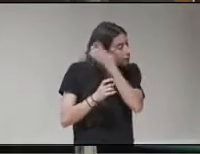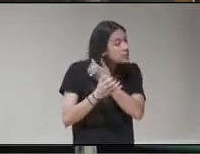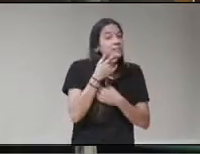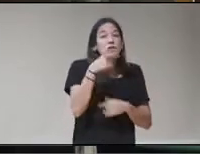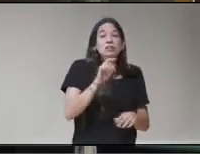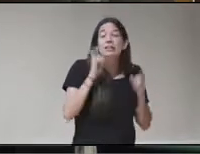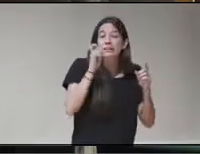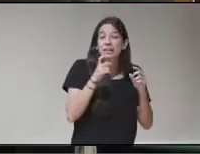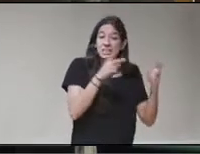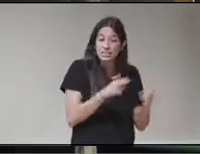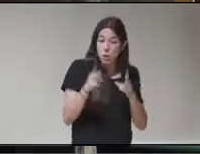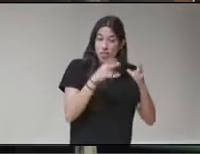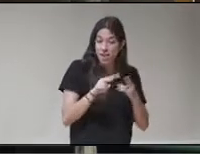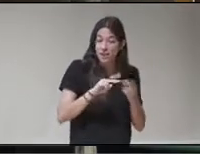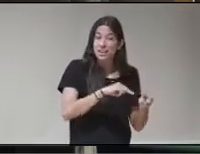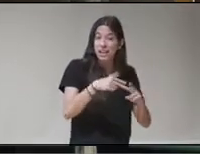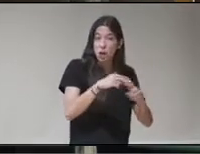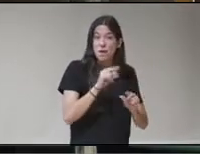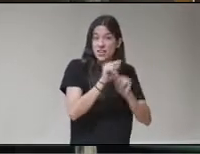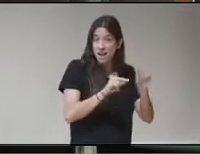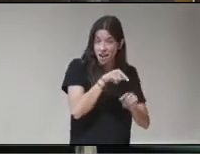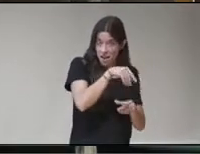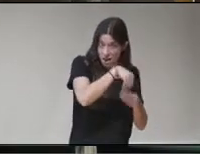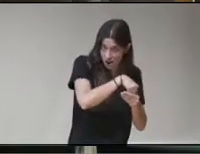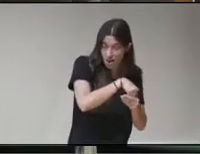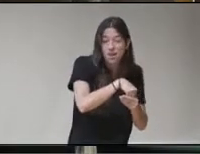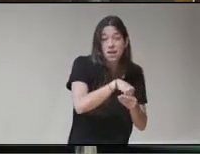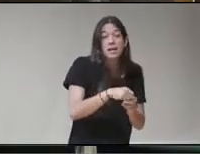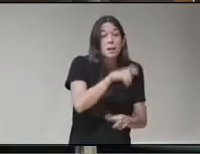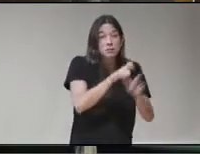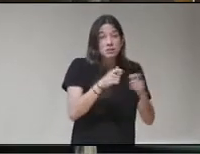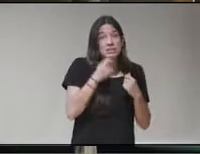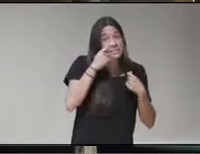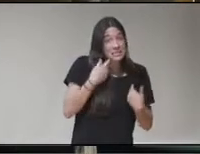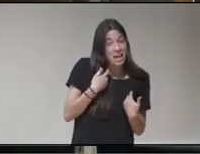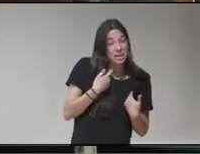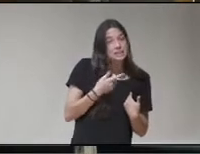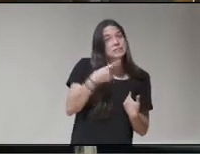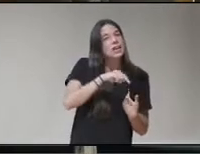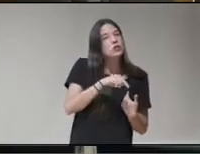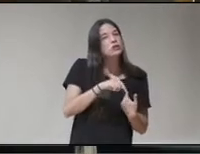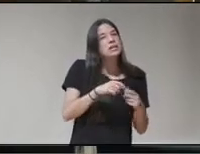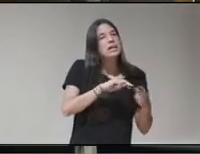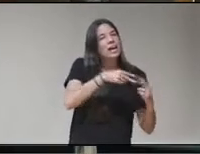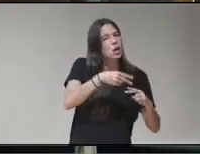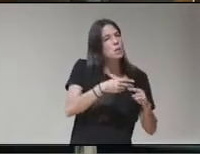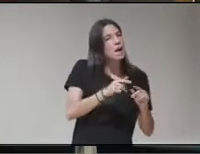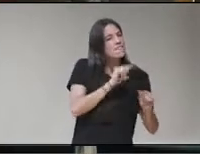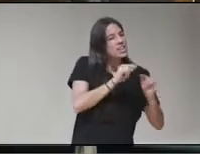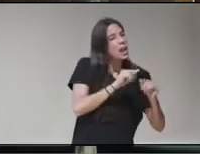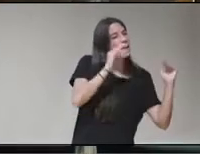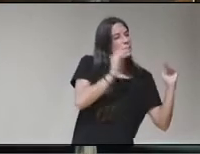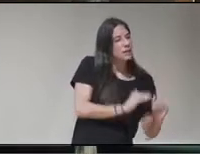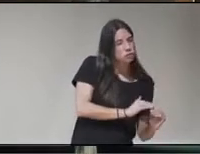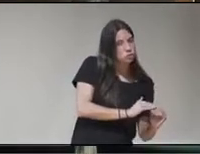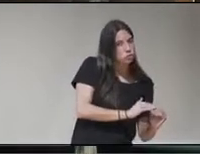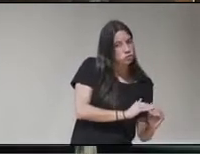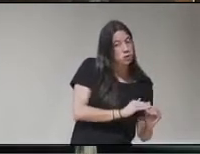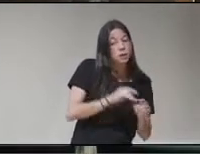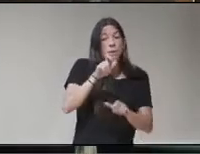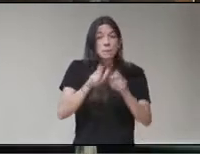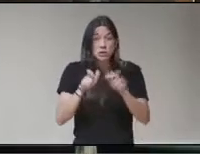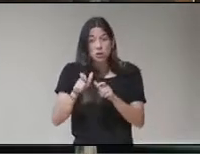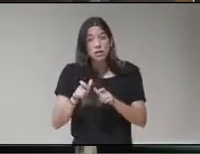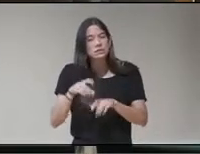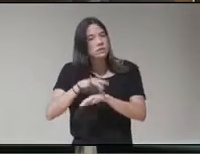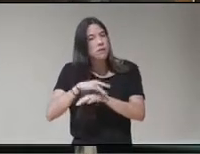secuenciar genomas virales, las personas sanas tenían muchos menos genomas virales que los que sufrían de Crohn y